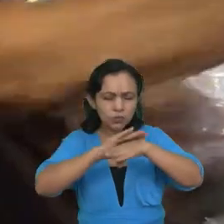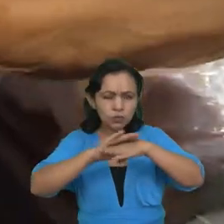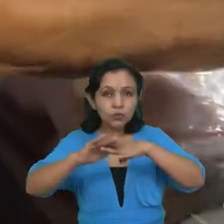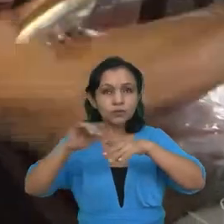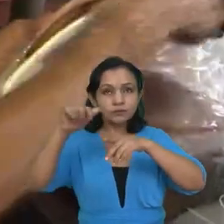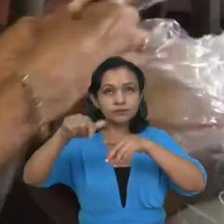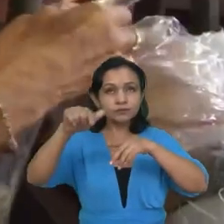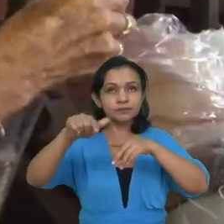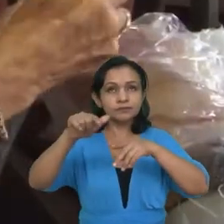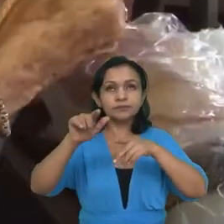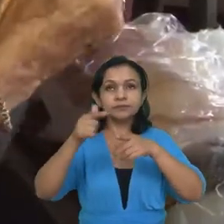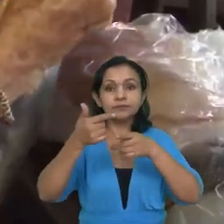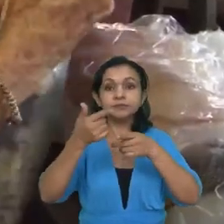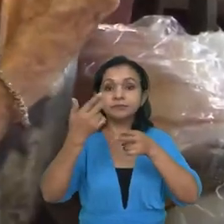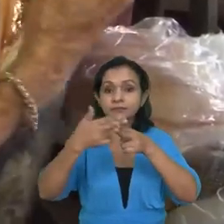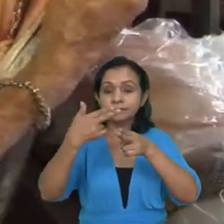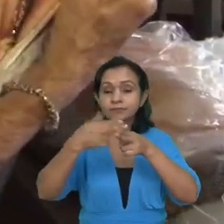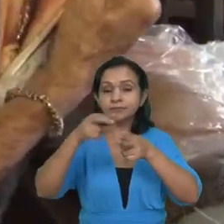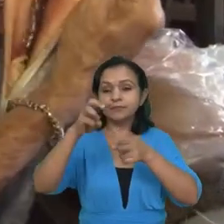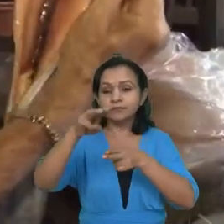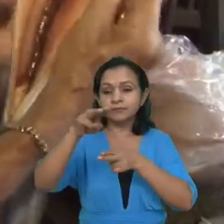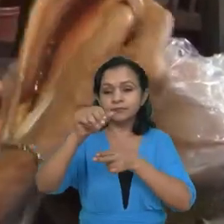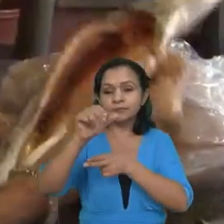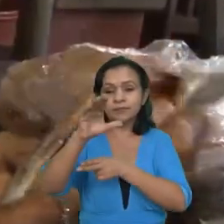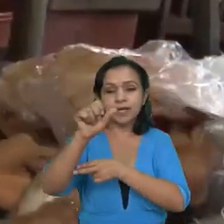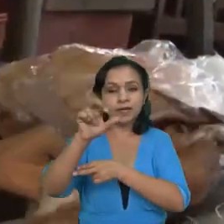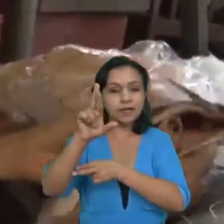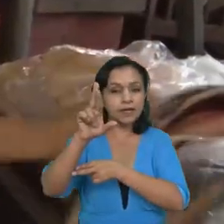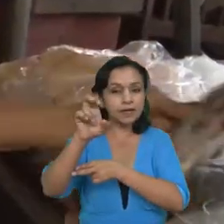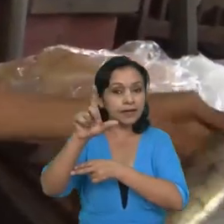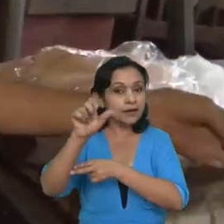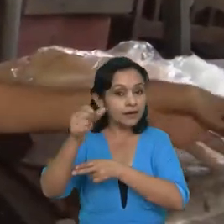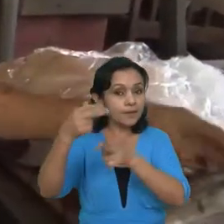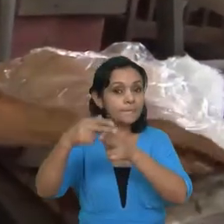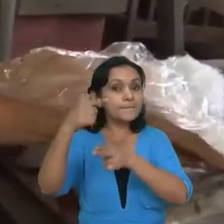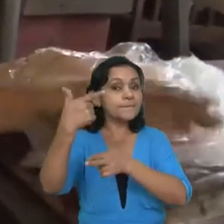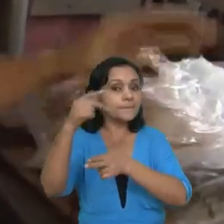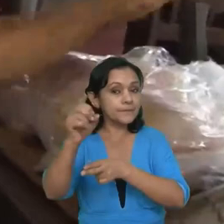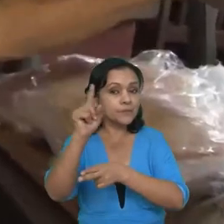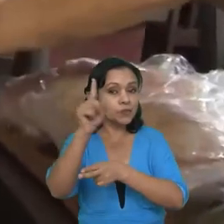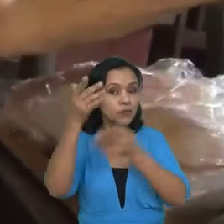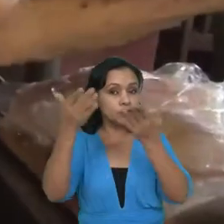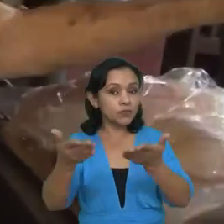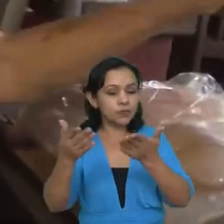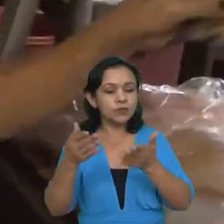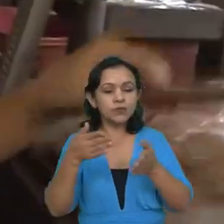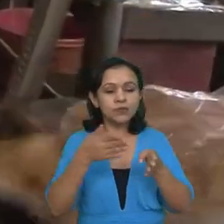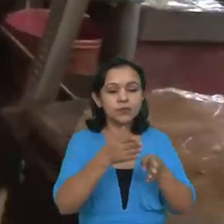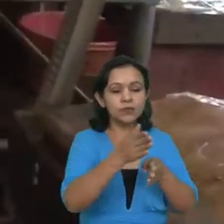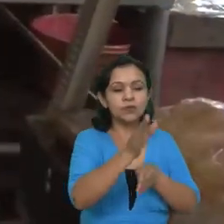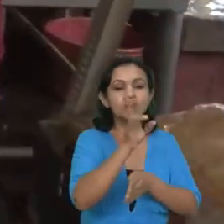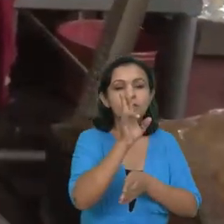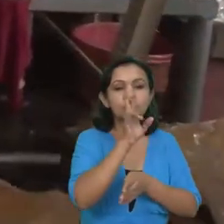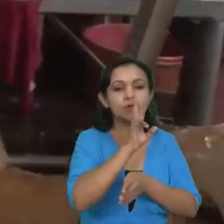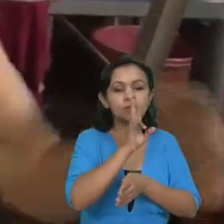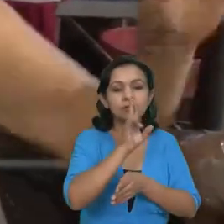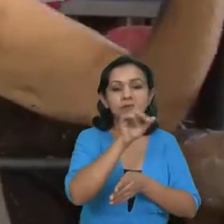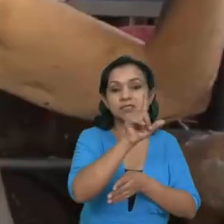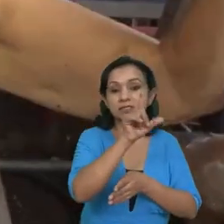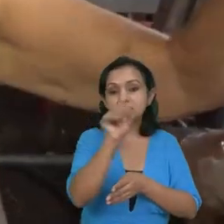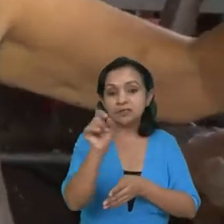esta semana carela a 70 y el pargo rojo está a 100 a